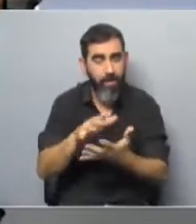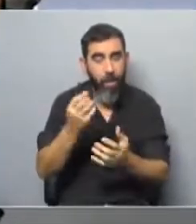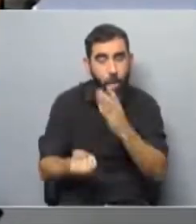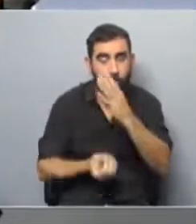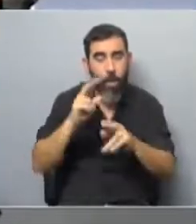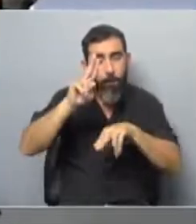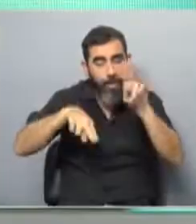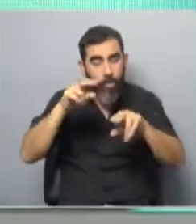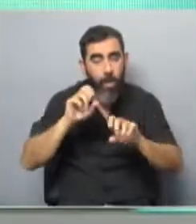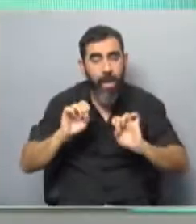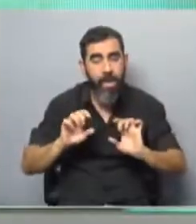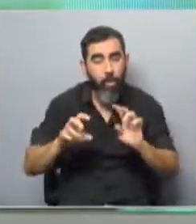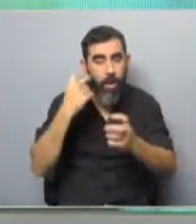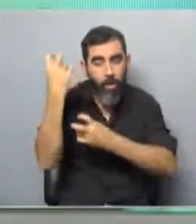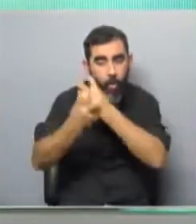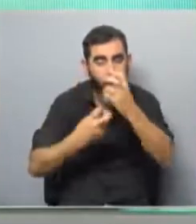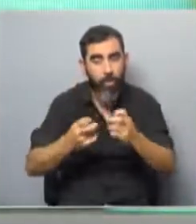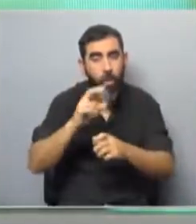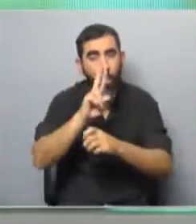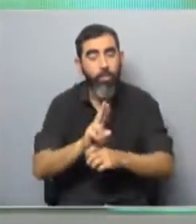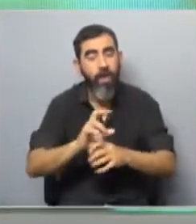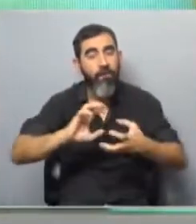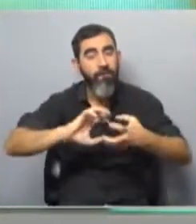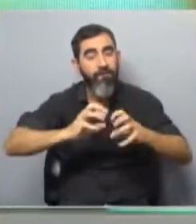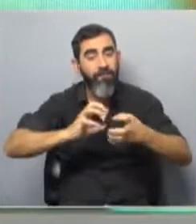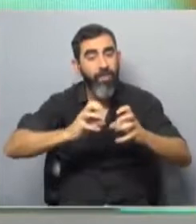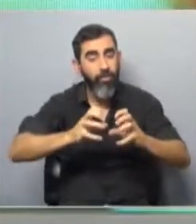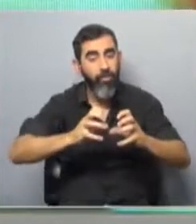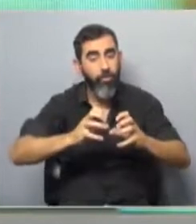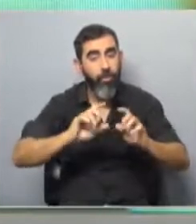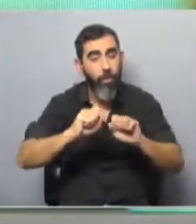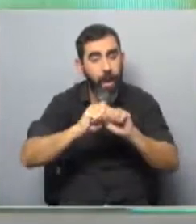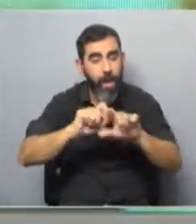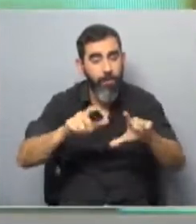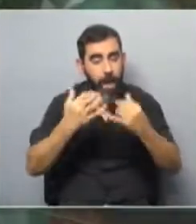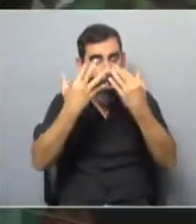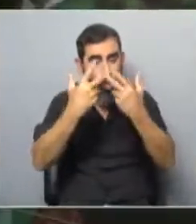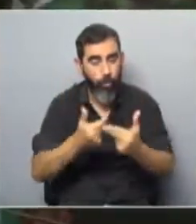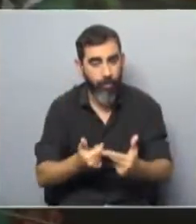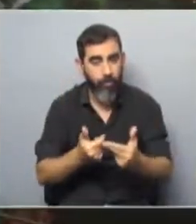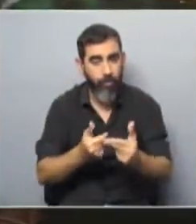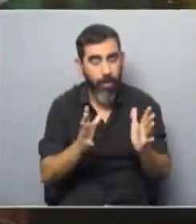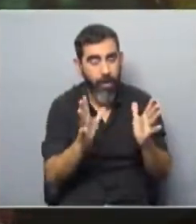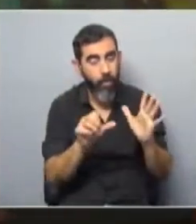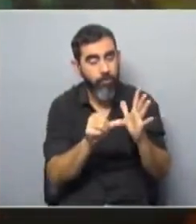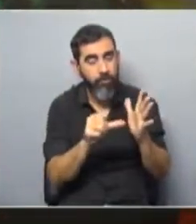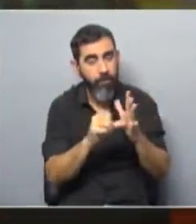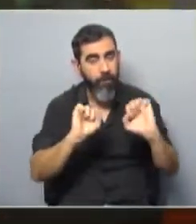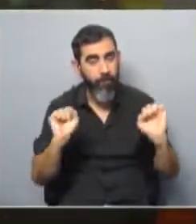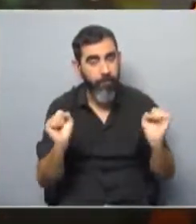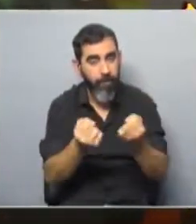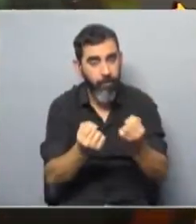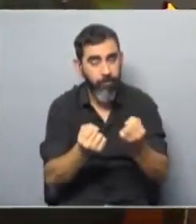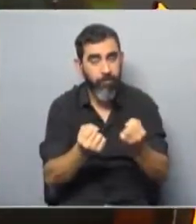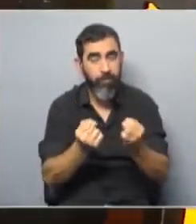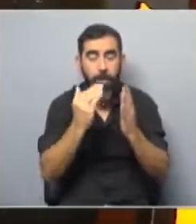con productos naturales, estamos buscando el uso de filtros autolimpiantes para colocar en los sistemas de refrigeración